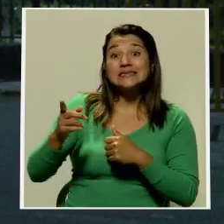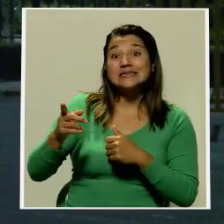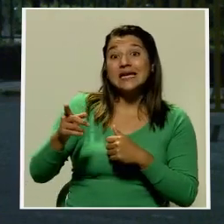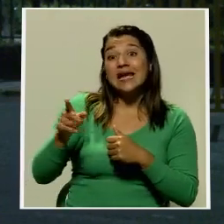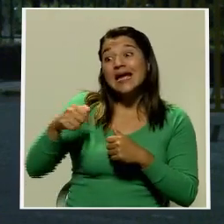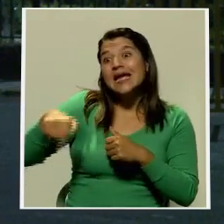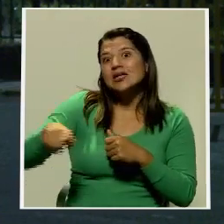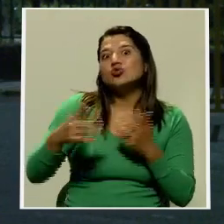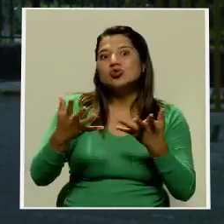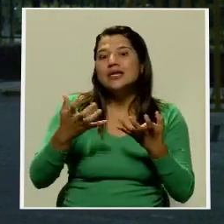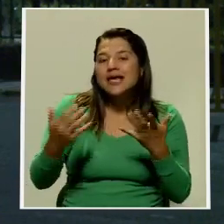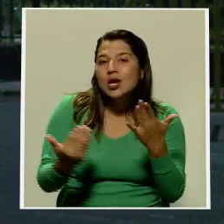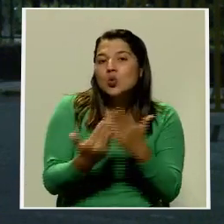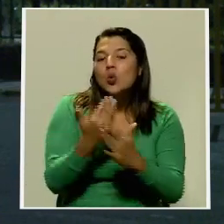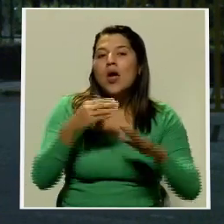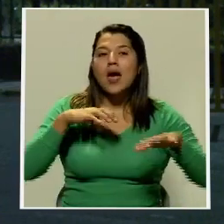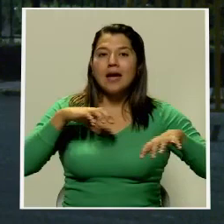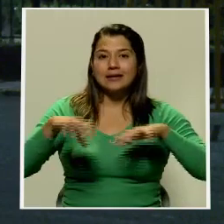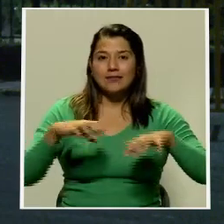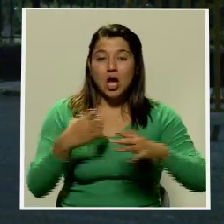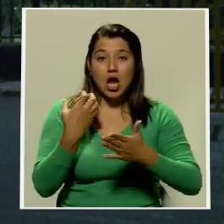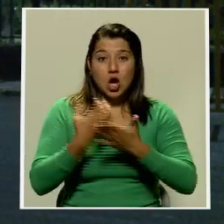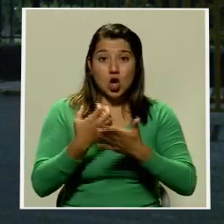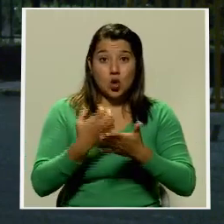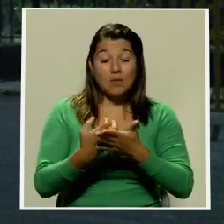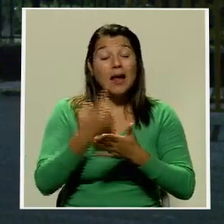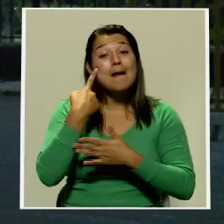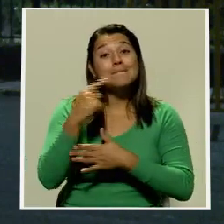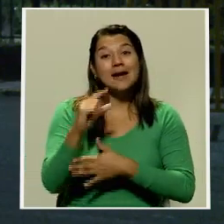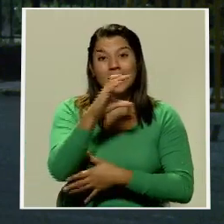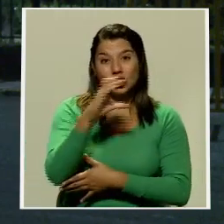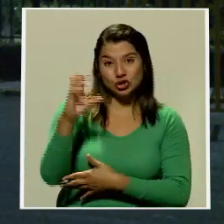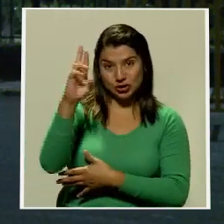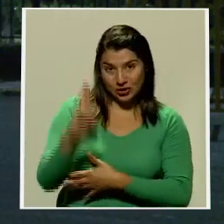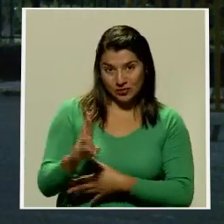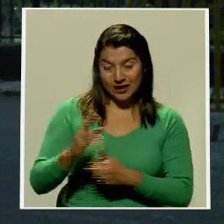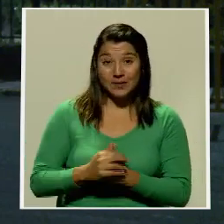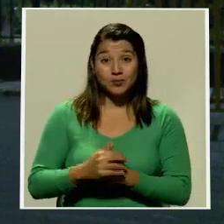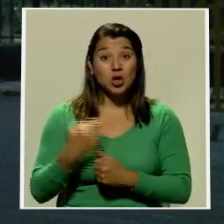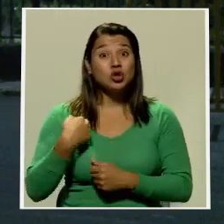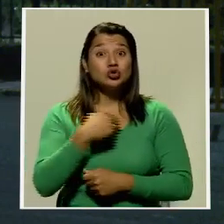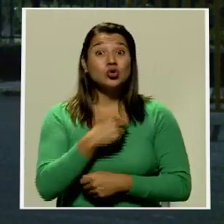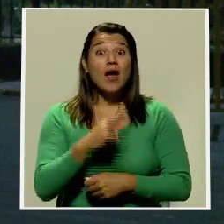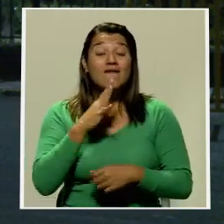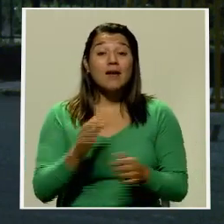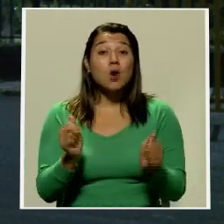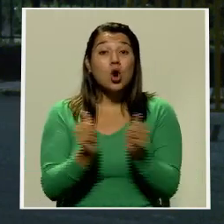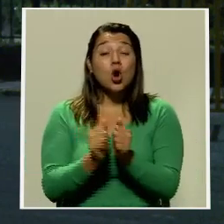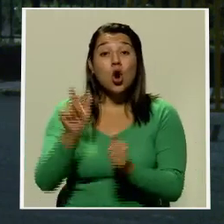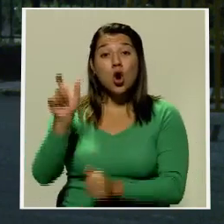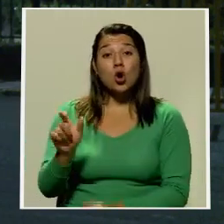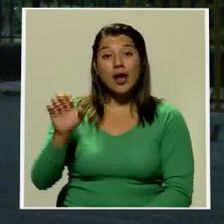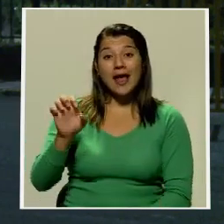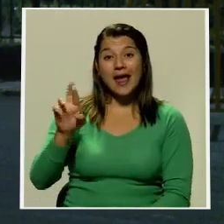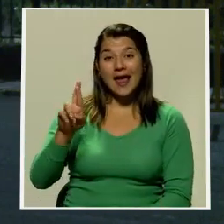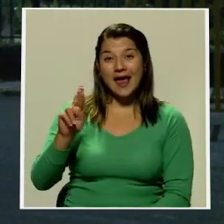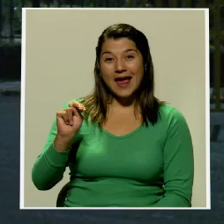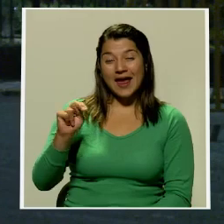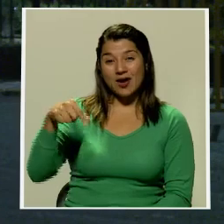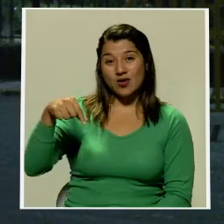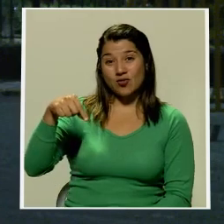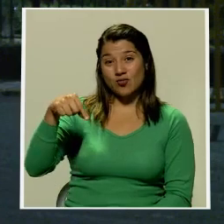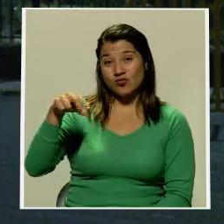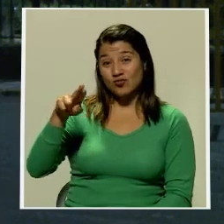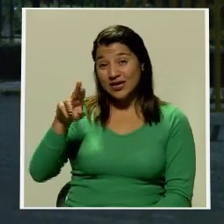nueva reactivación económica para nuestro país? De esto hablamos con Enrique Sánchez, quien es el jefe de fracción del